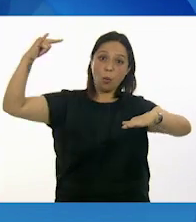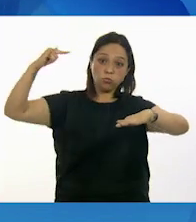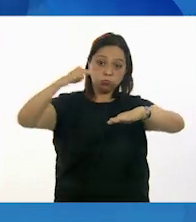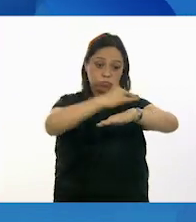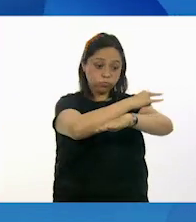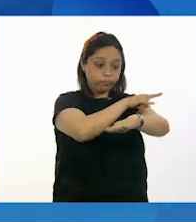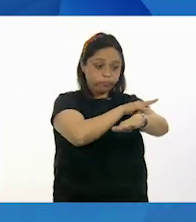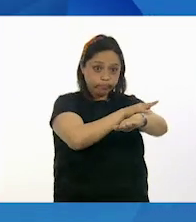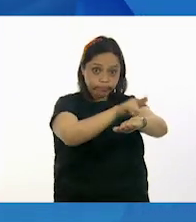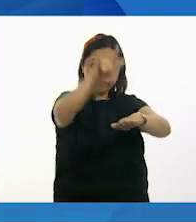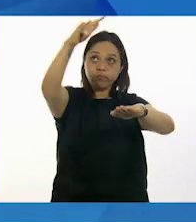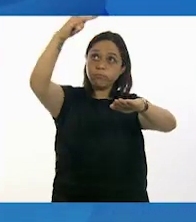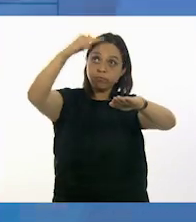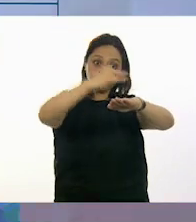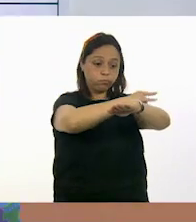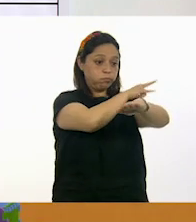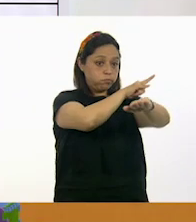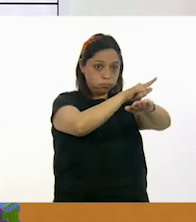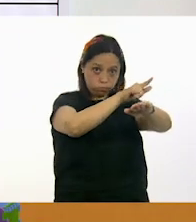aviones.